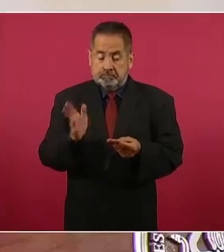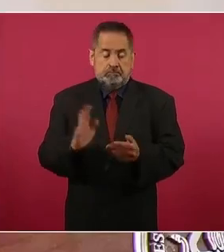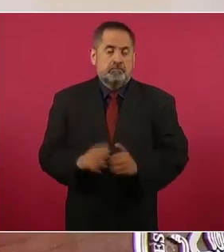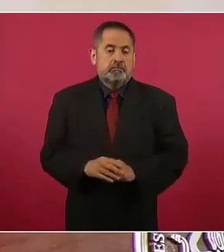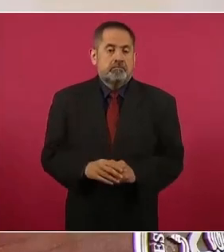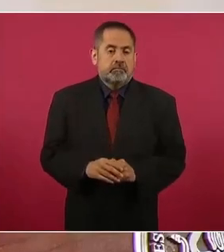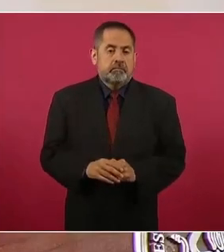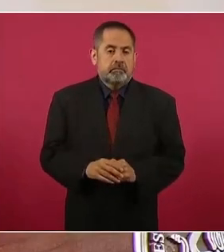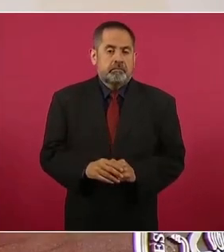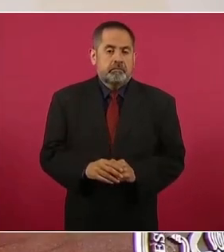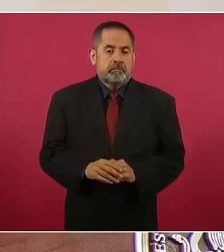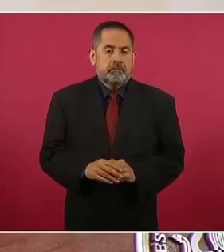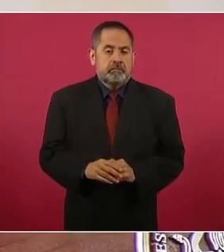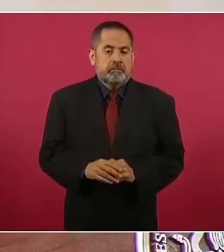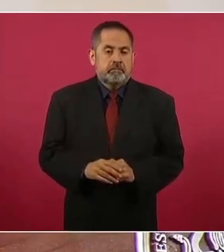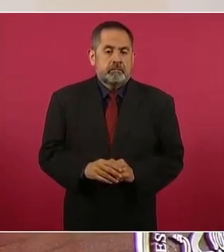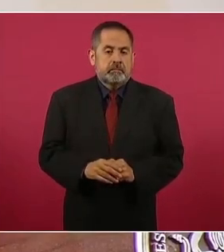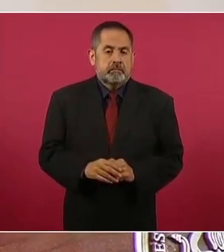que